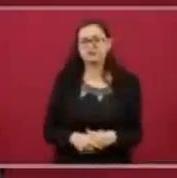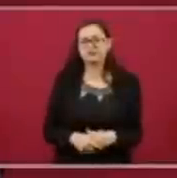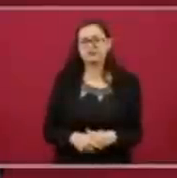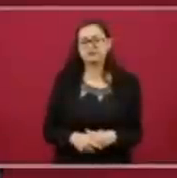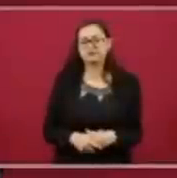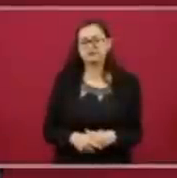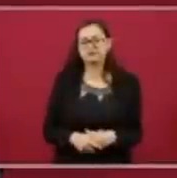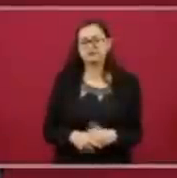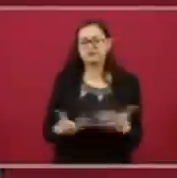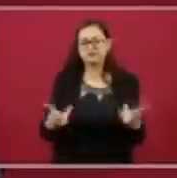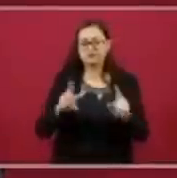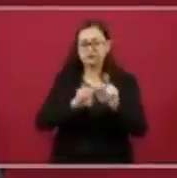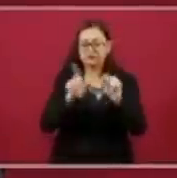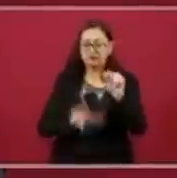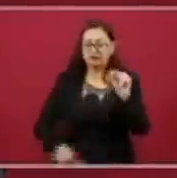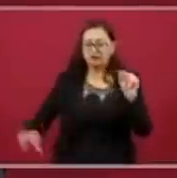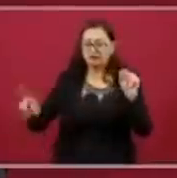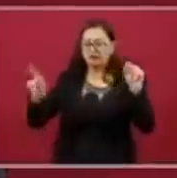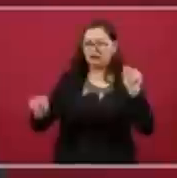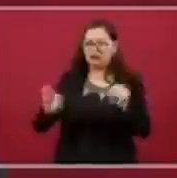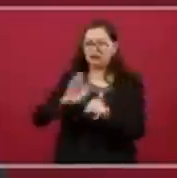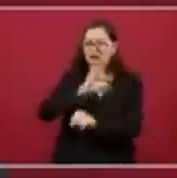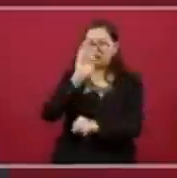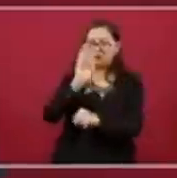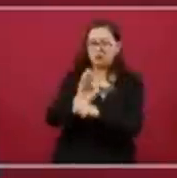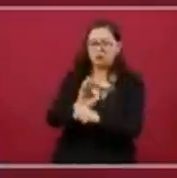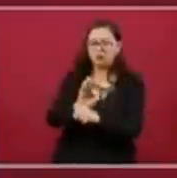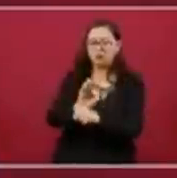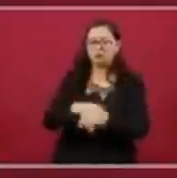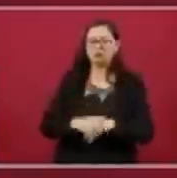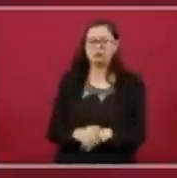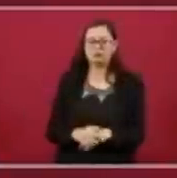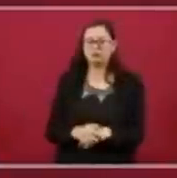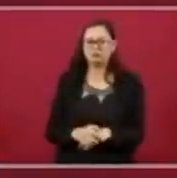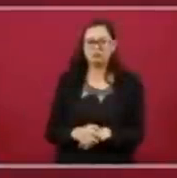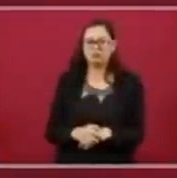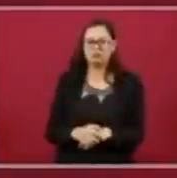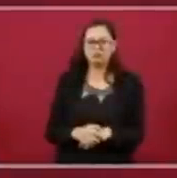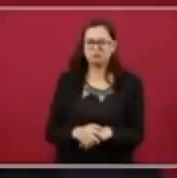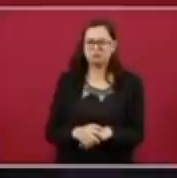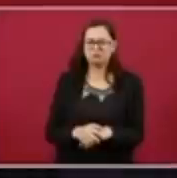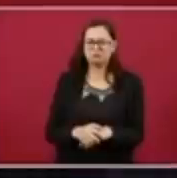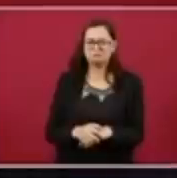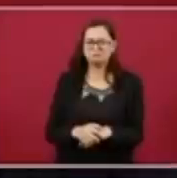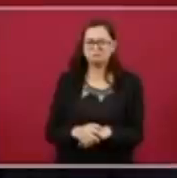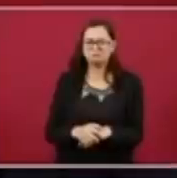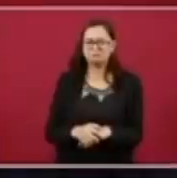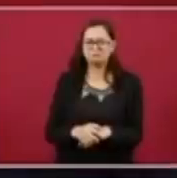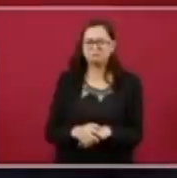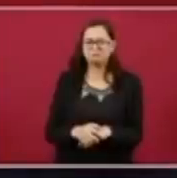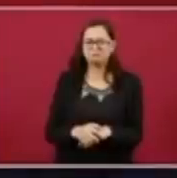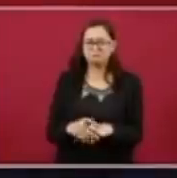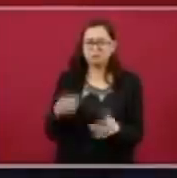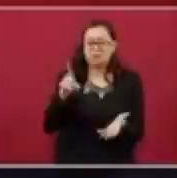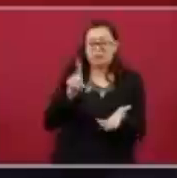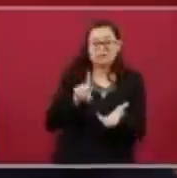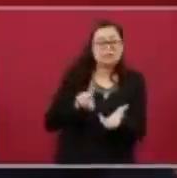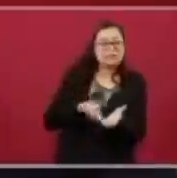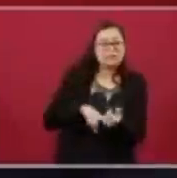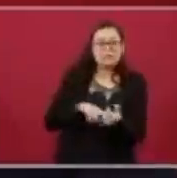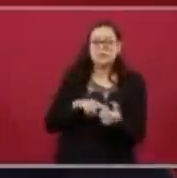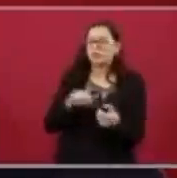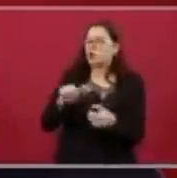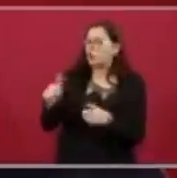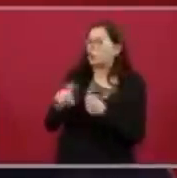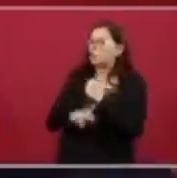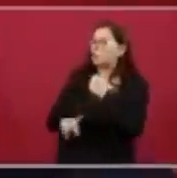la defensa nacional, no es la seguridad interior. El